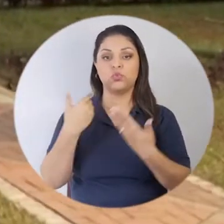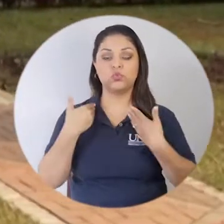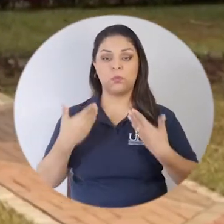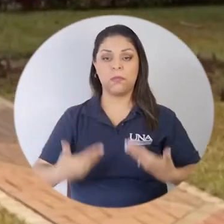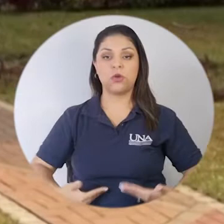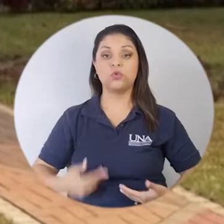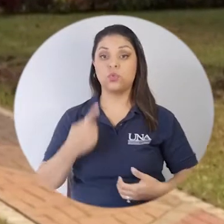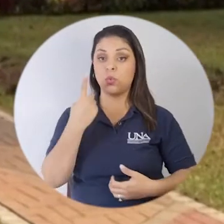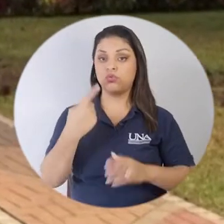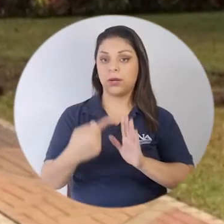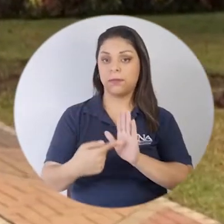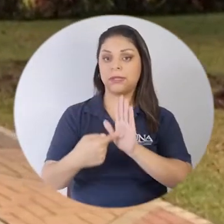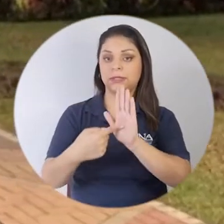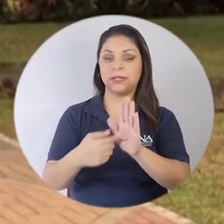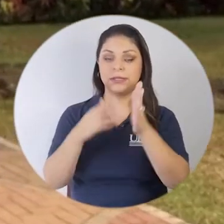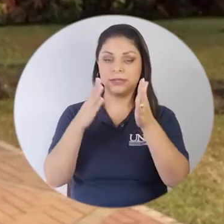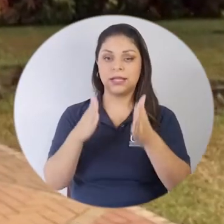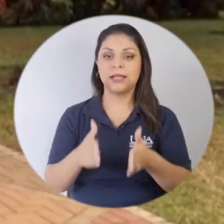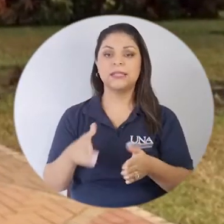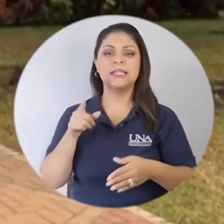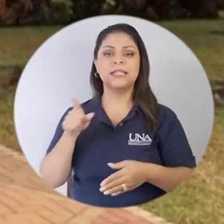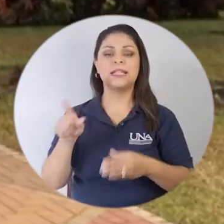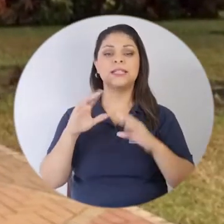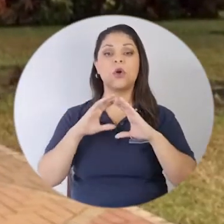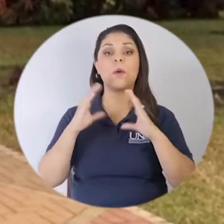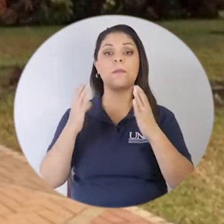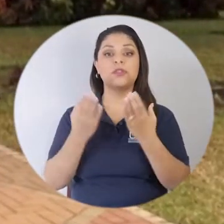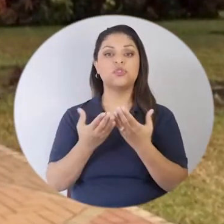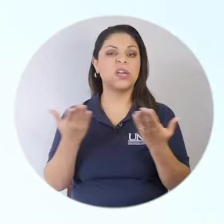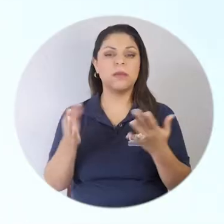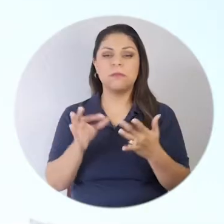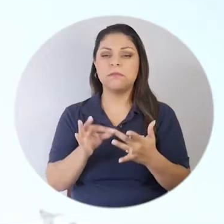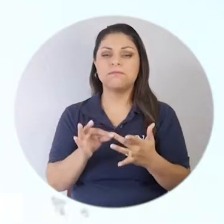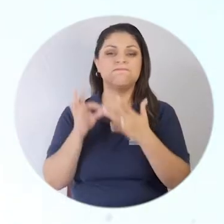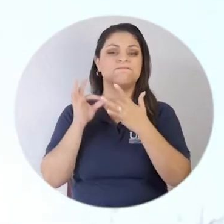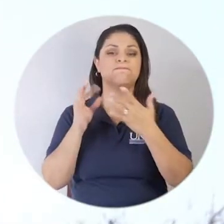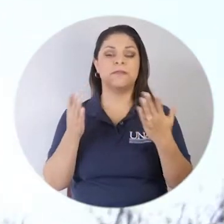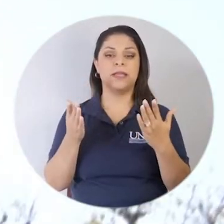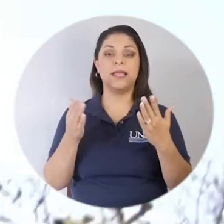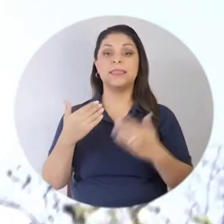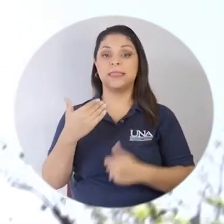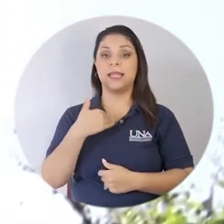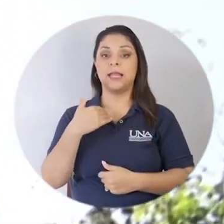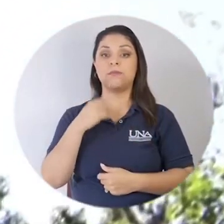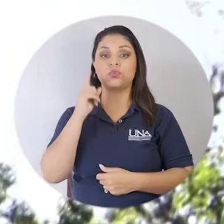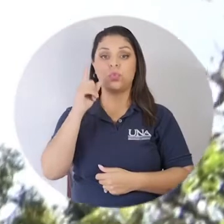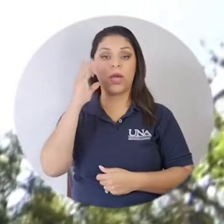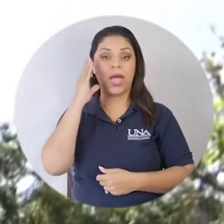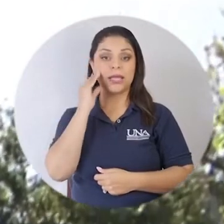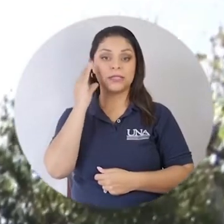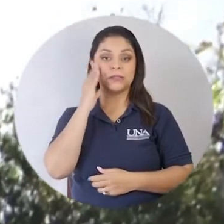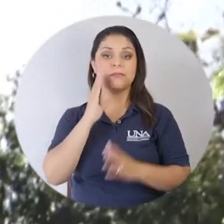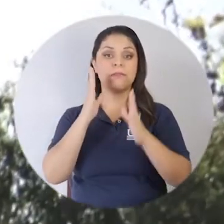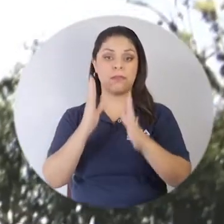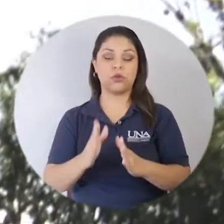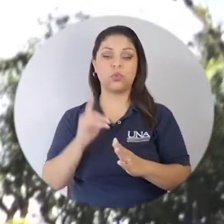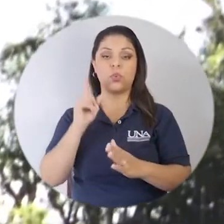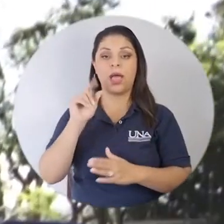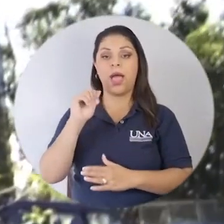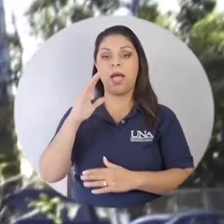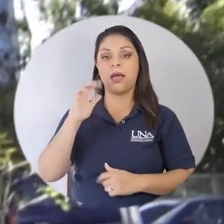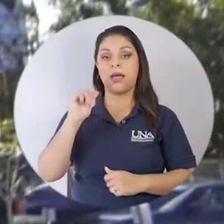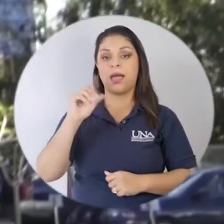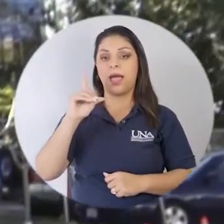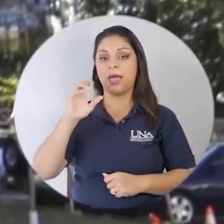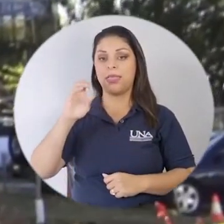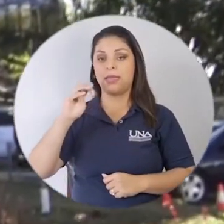Y algo muy valioso de esta comisión es que también contamos con el criterio de un experto, de una académica de